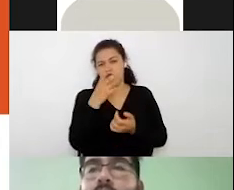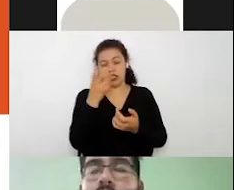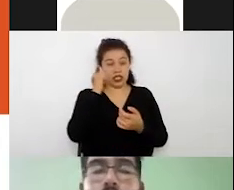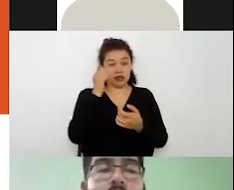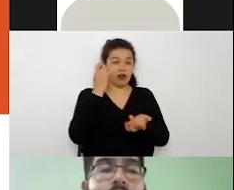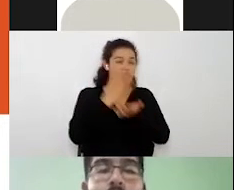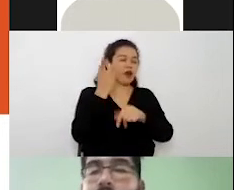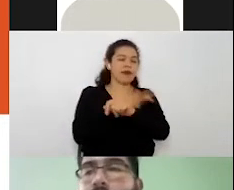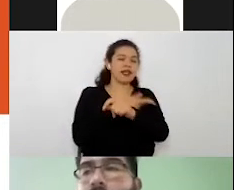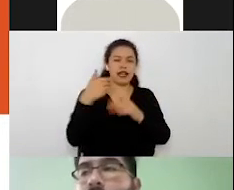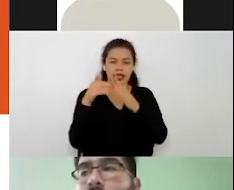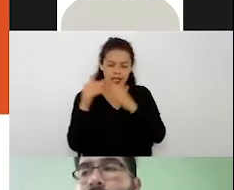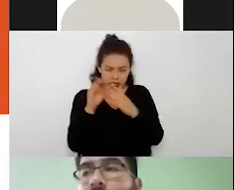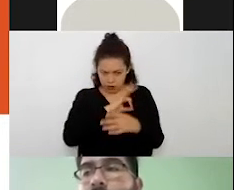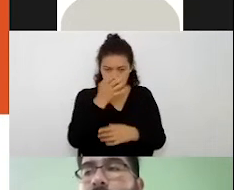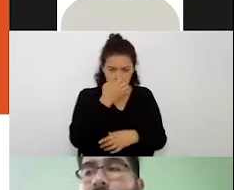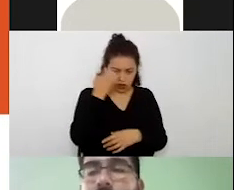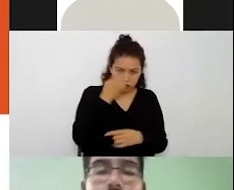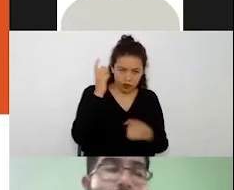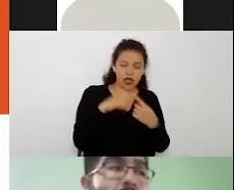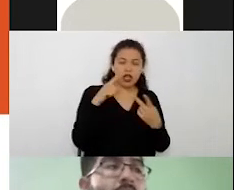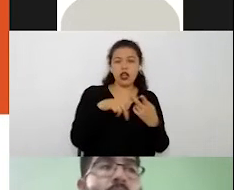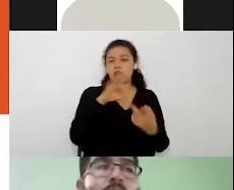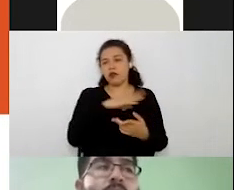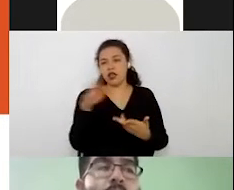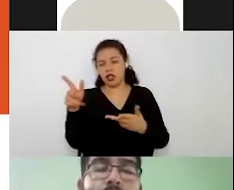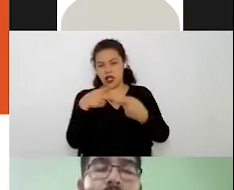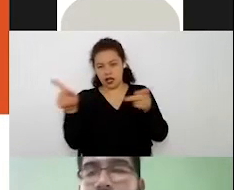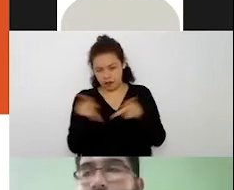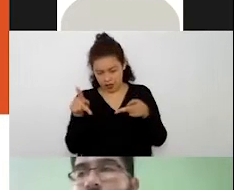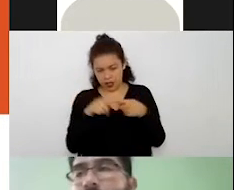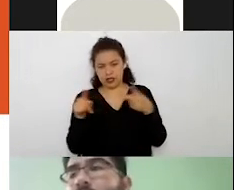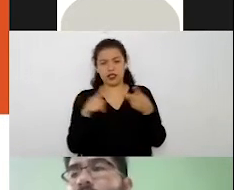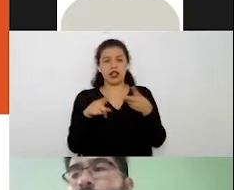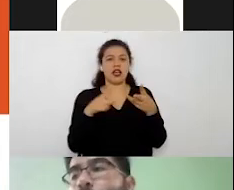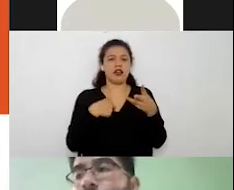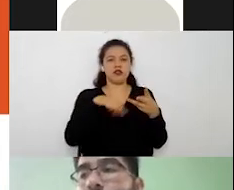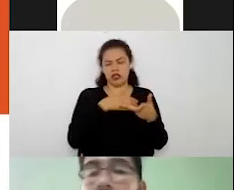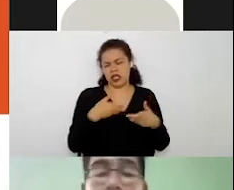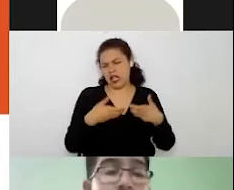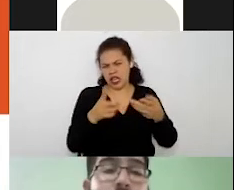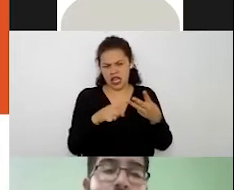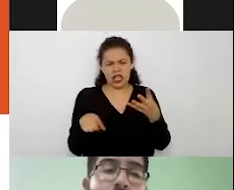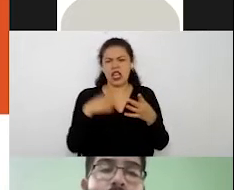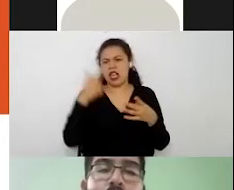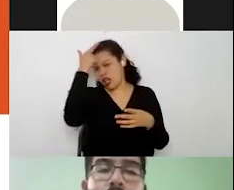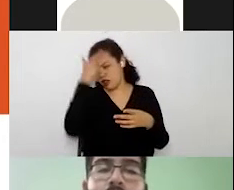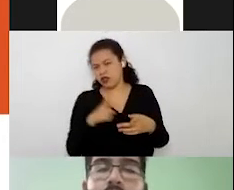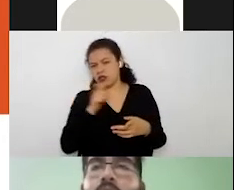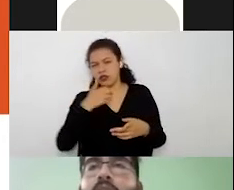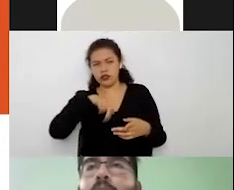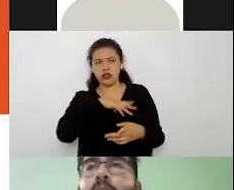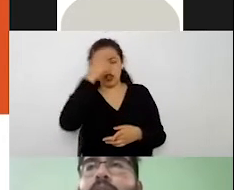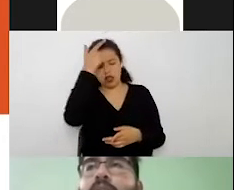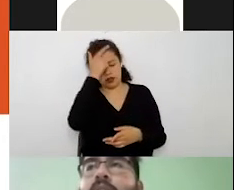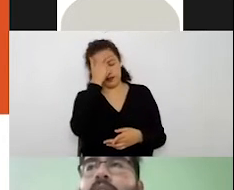ser en la escuela, que puede ser en el centro comercial, que puede ser mientras estamos en la calle, que puede ser en la noche cuando estemos dormidos,